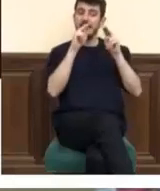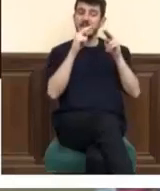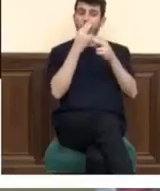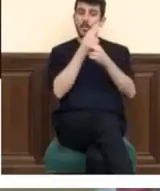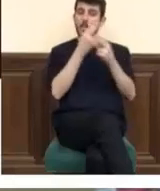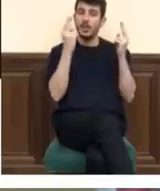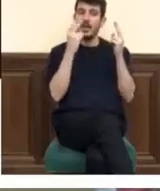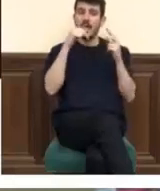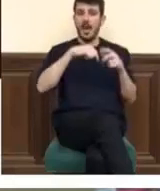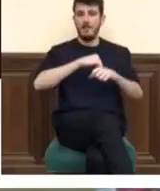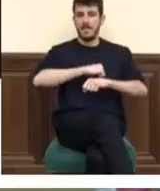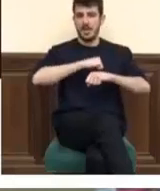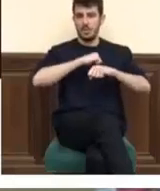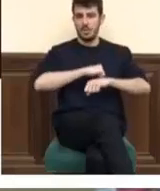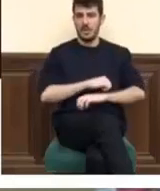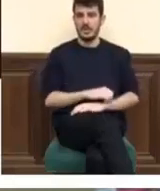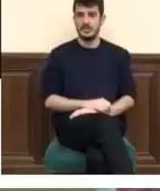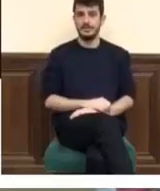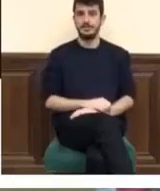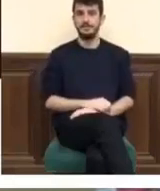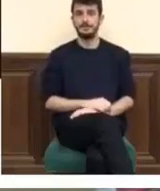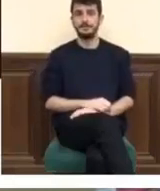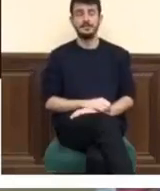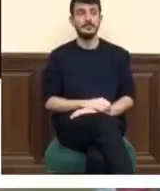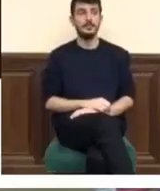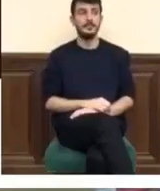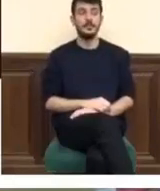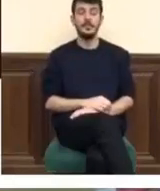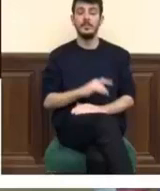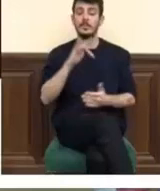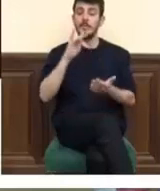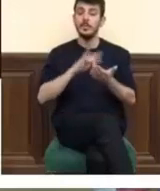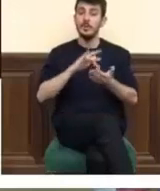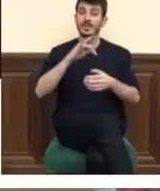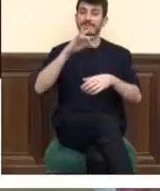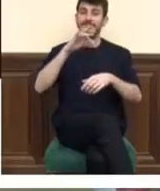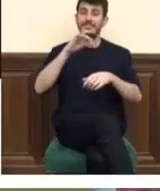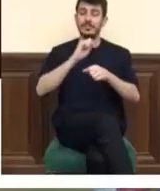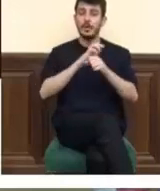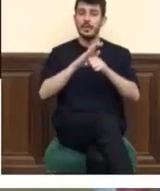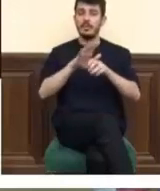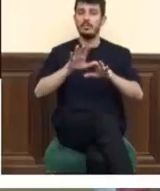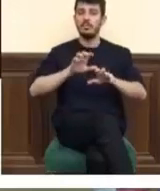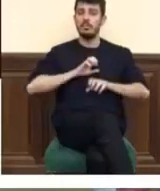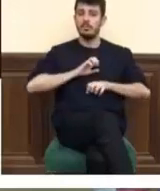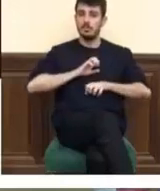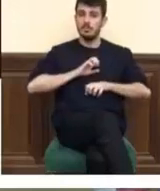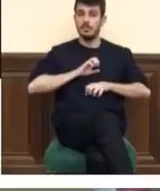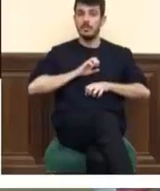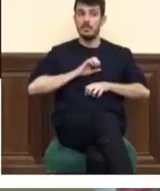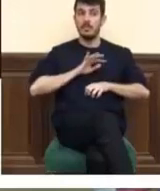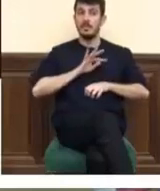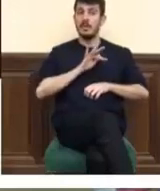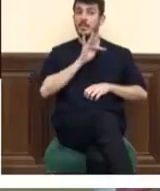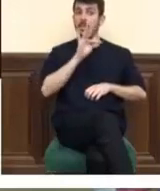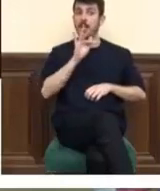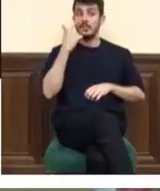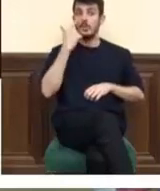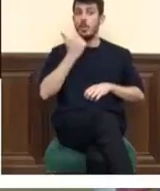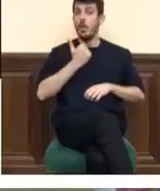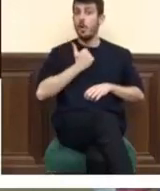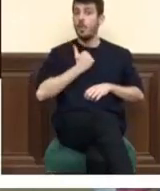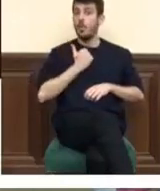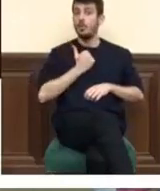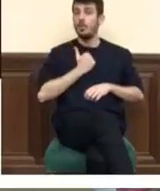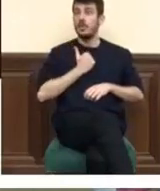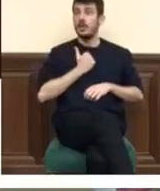de mayores, que enfermen de COVID, que no se les dé la